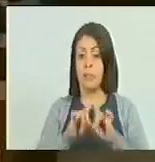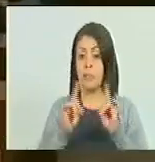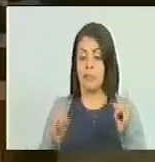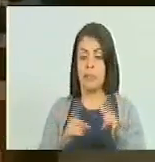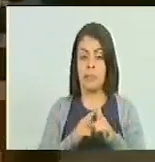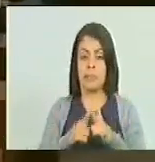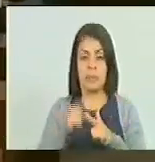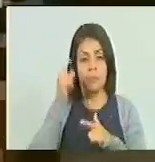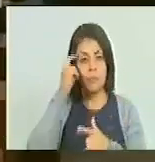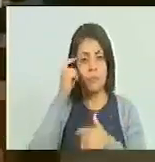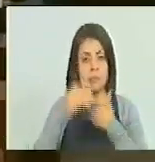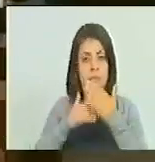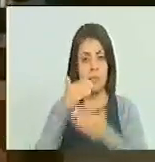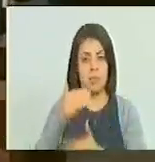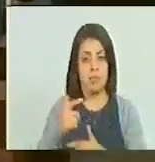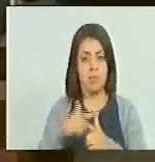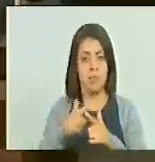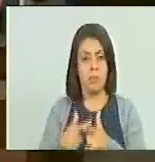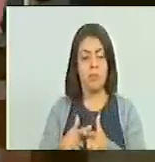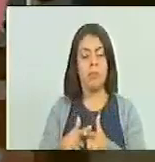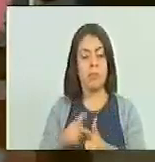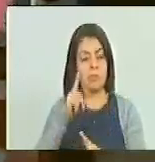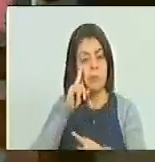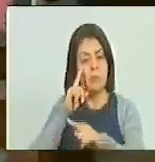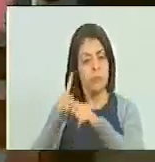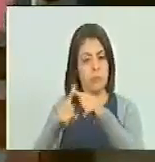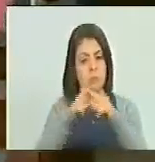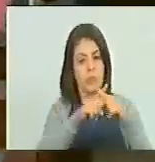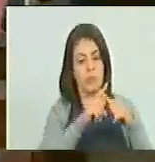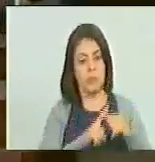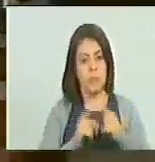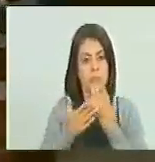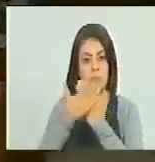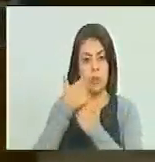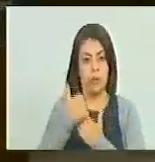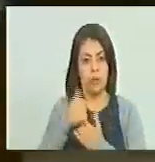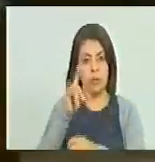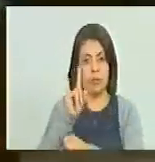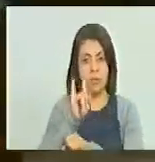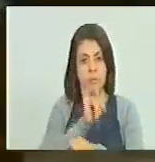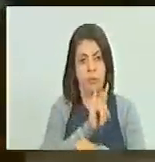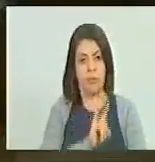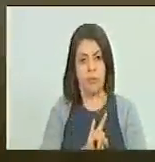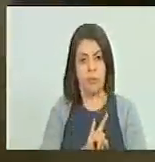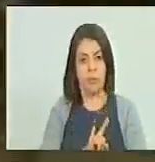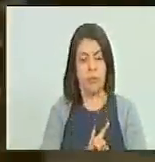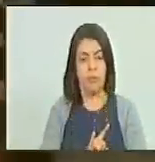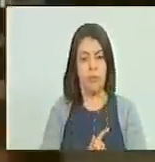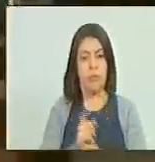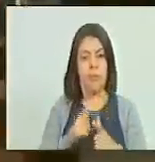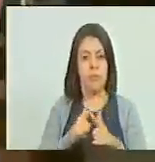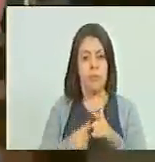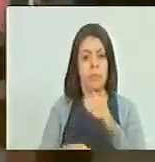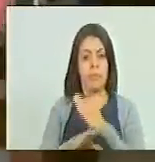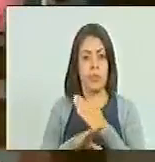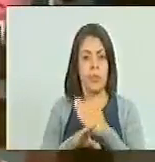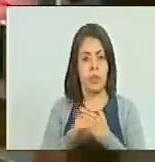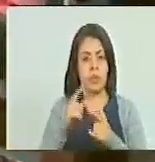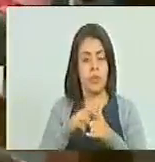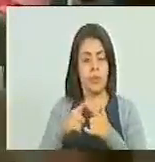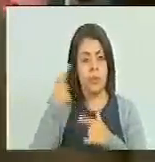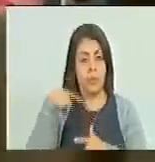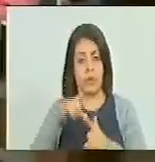Berruecos un día afinó la puntería, escondida la traición. Todavía no te